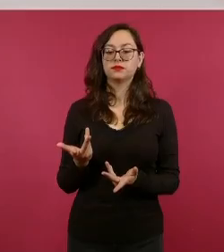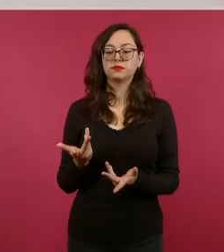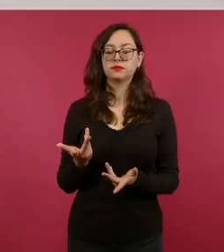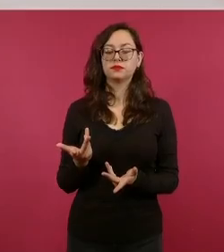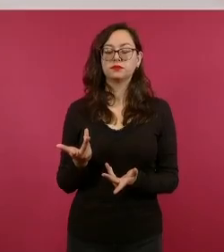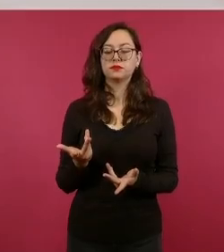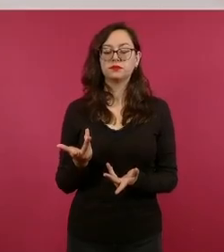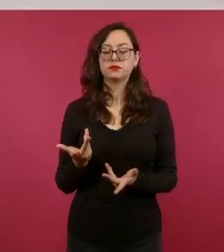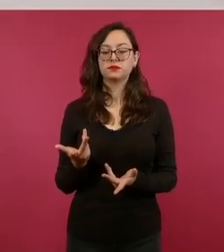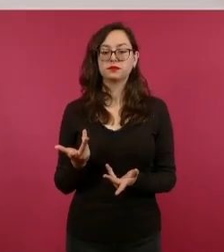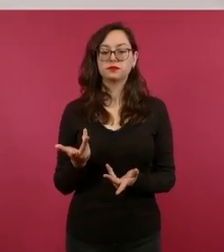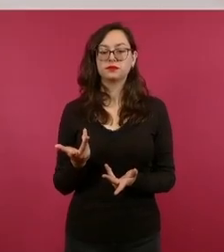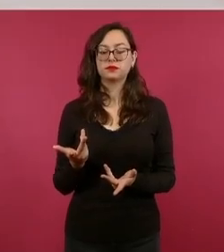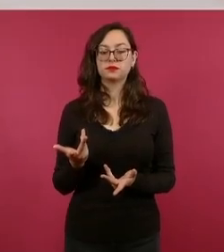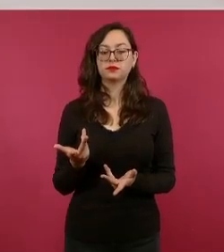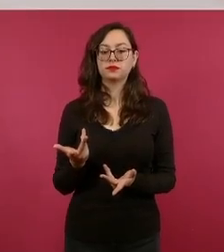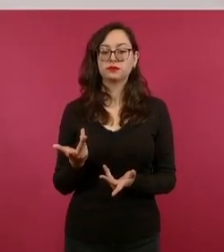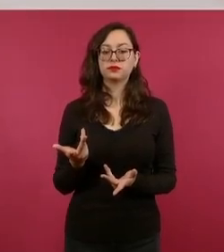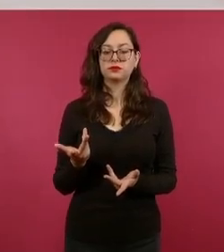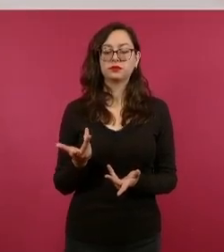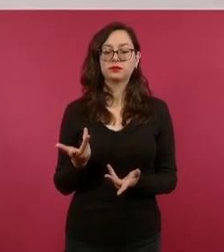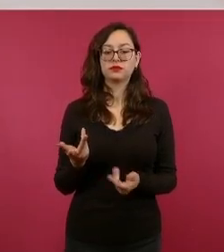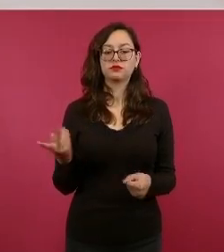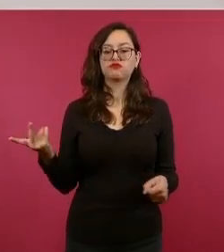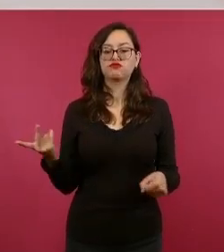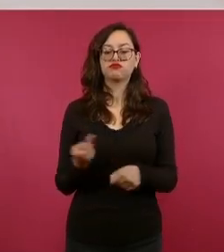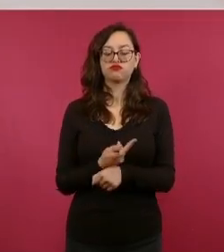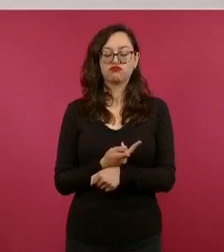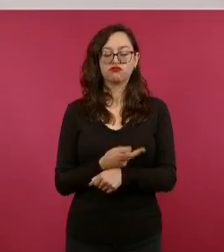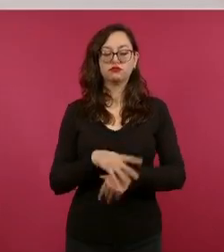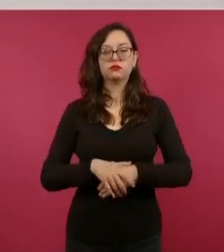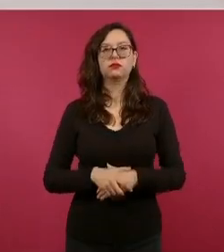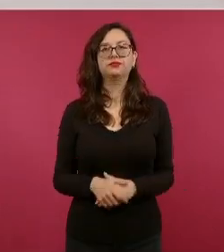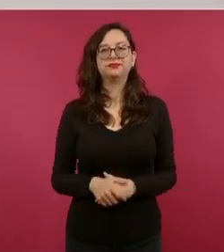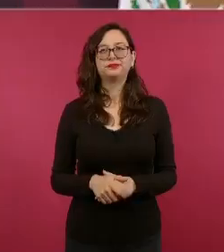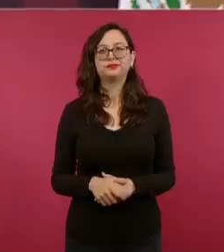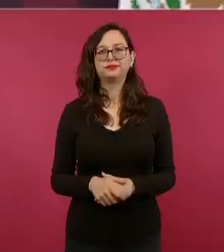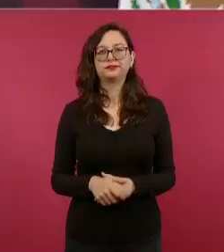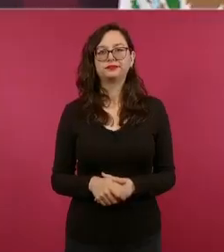el permitir por mucho tiempo una política